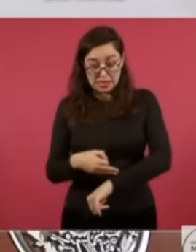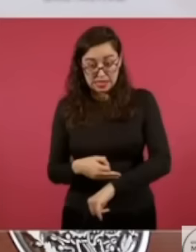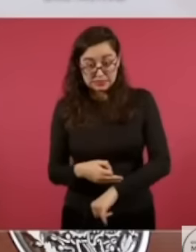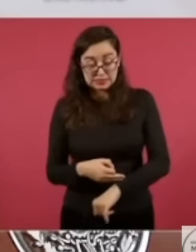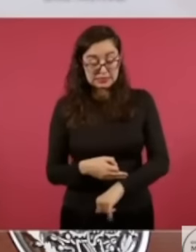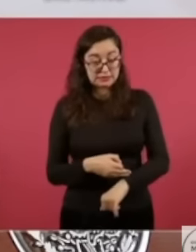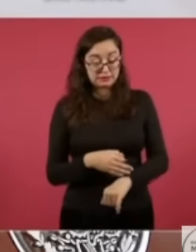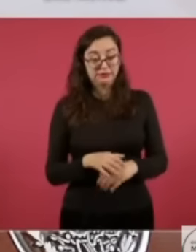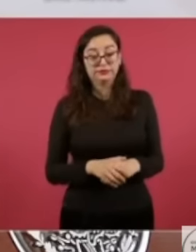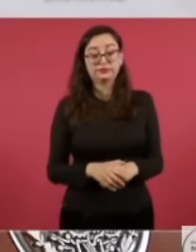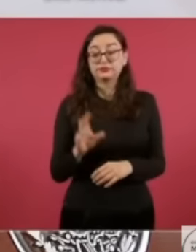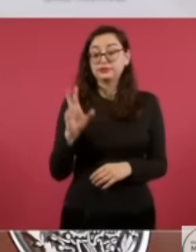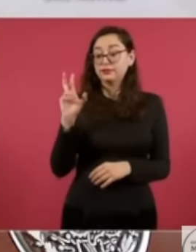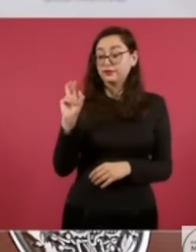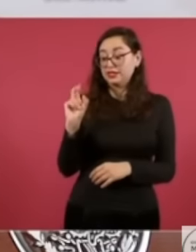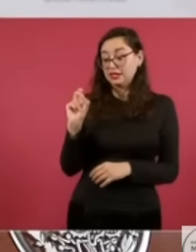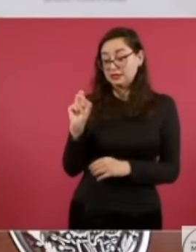30